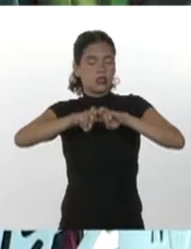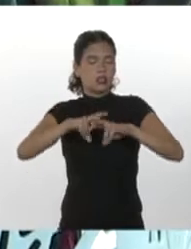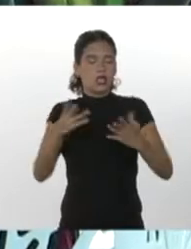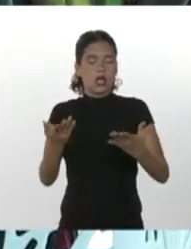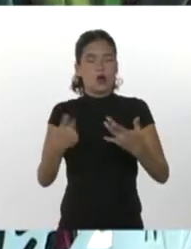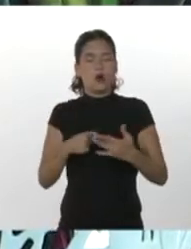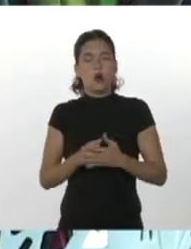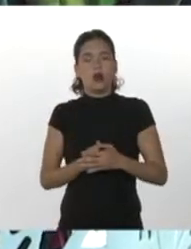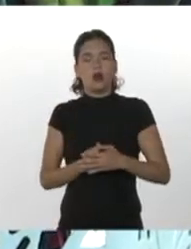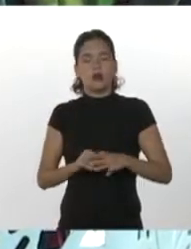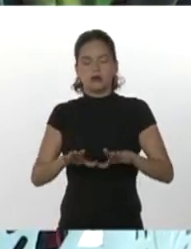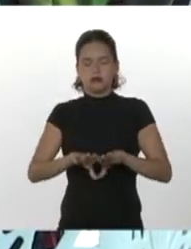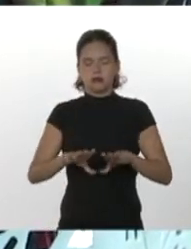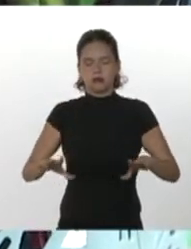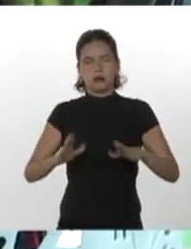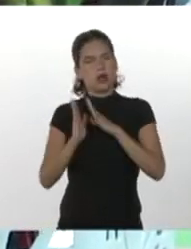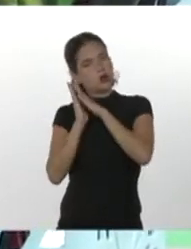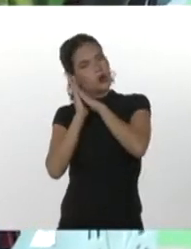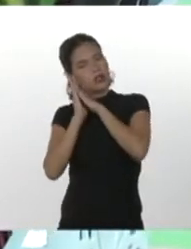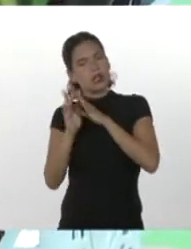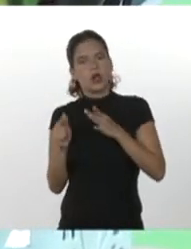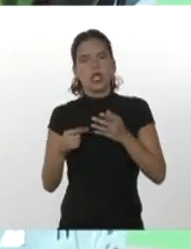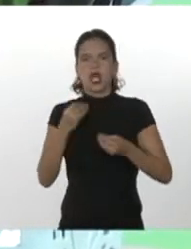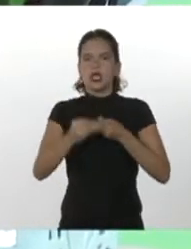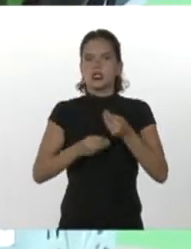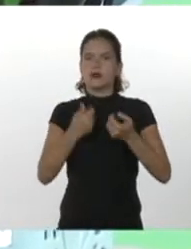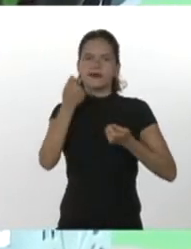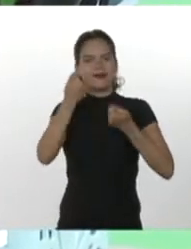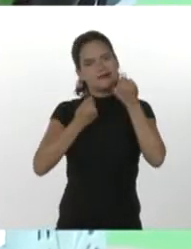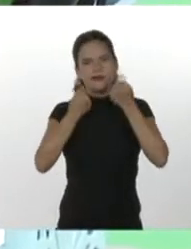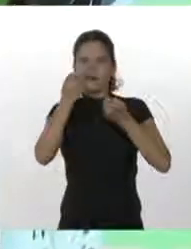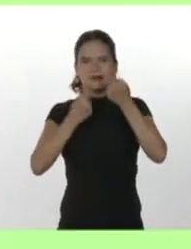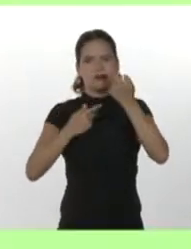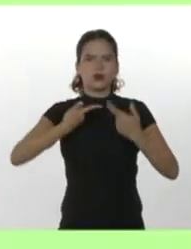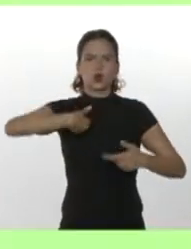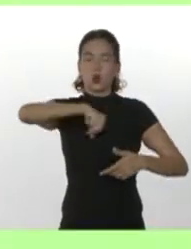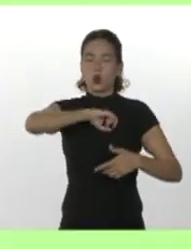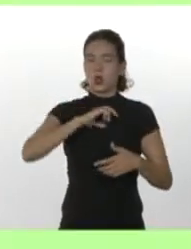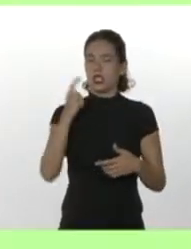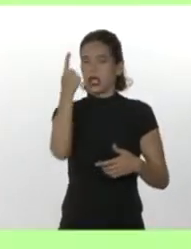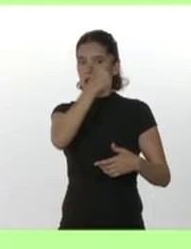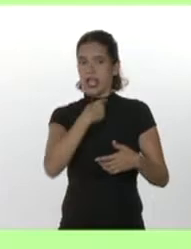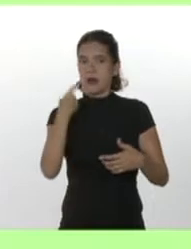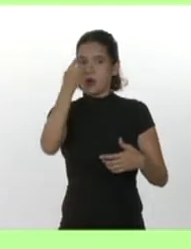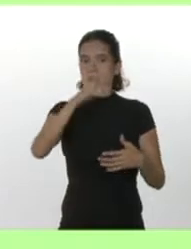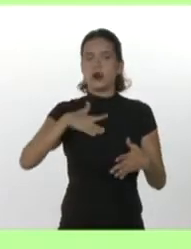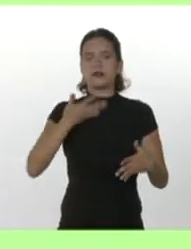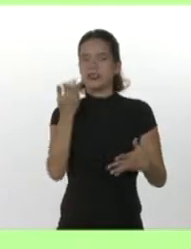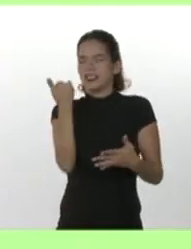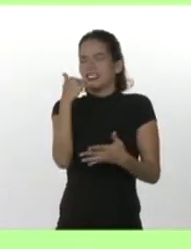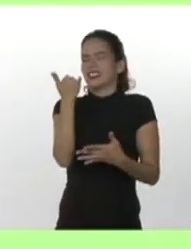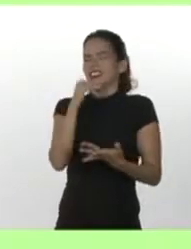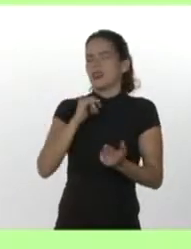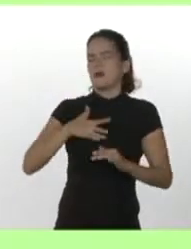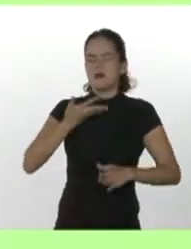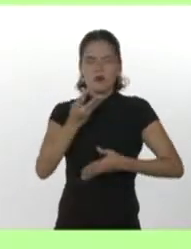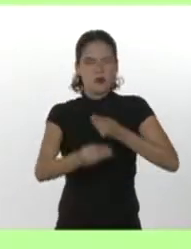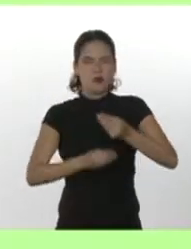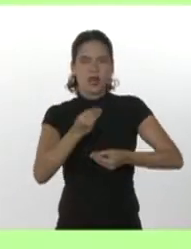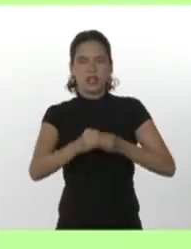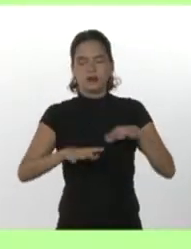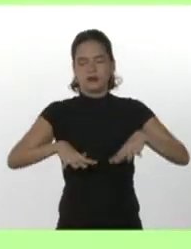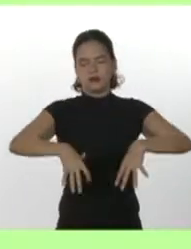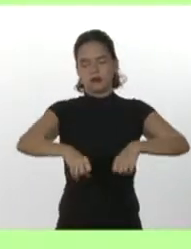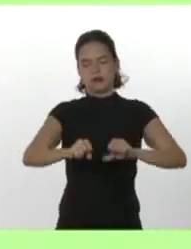o acostado, y luego hacerles muecas con nuestras caras para que ellos puedan reír, y podemos hacerles también algunos